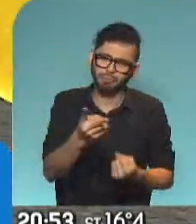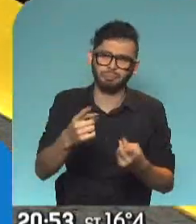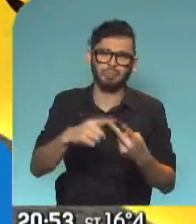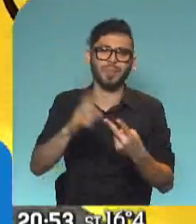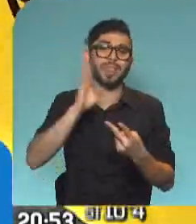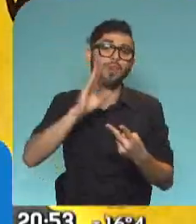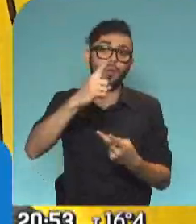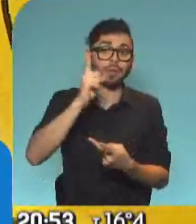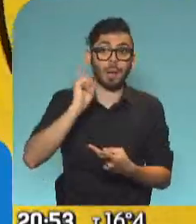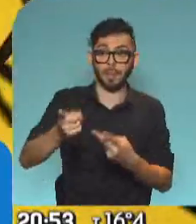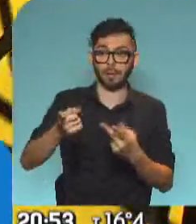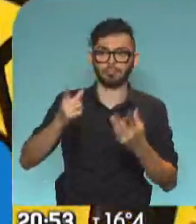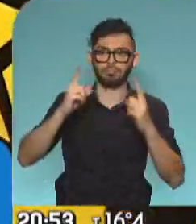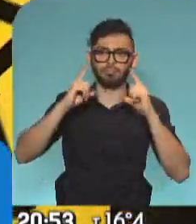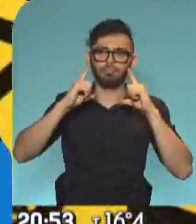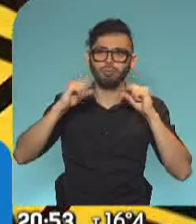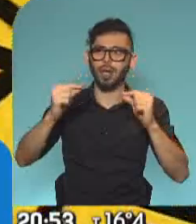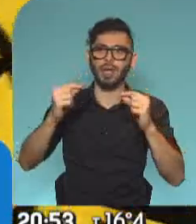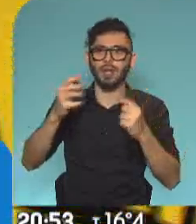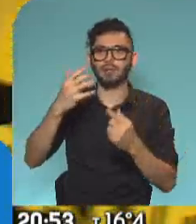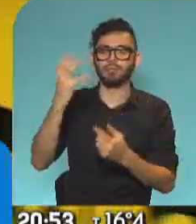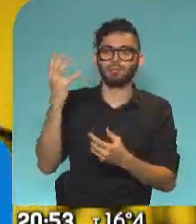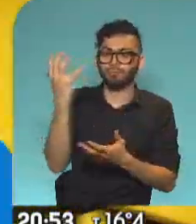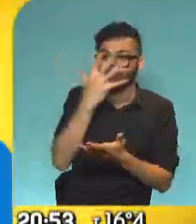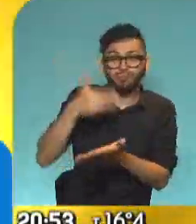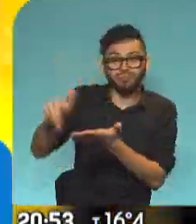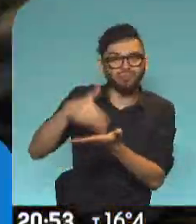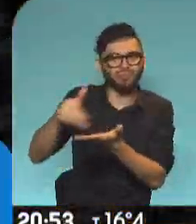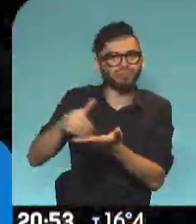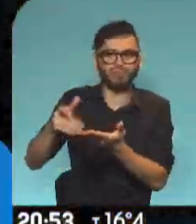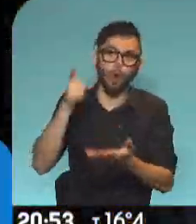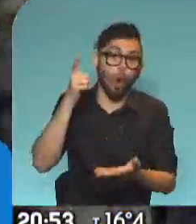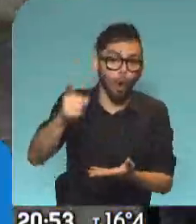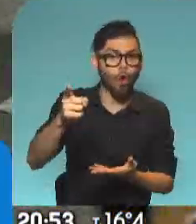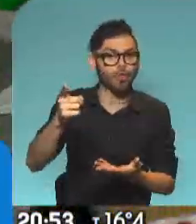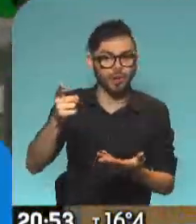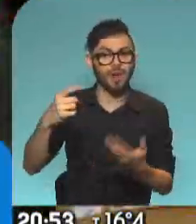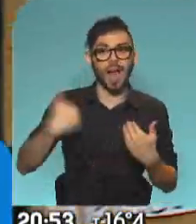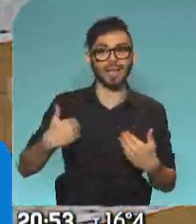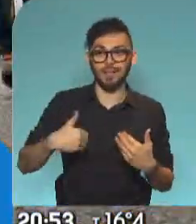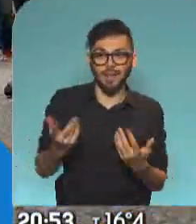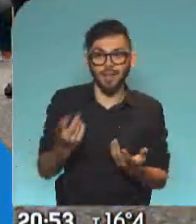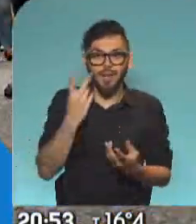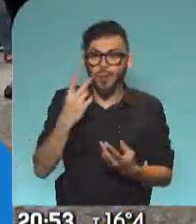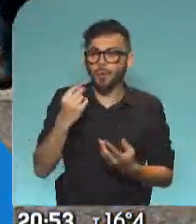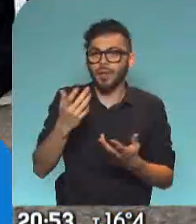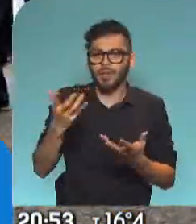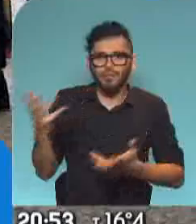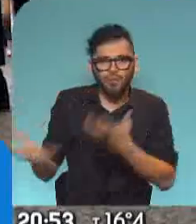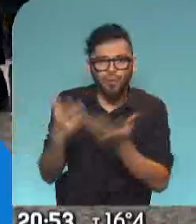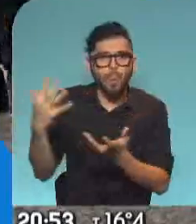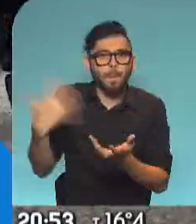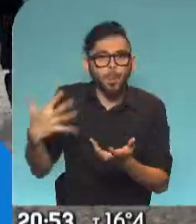viene protagonizando rebeliones antirracistas. Esto acá en Argentina se ve muy claro por todas las quemas que viene